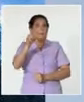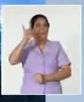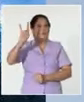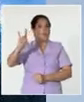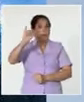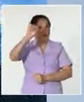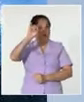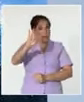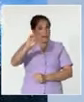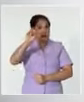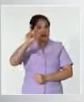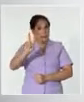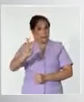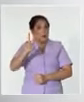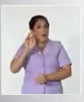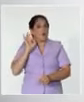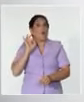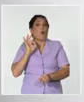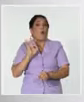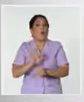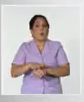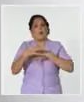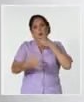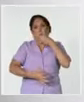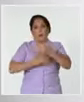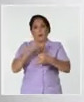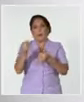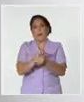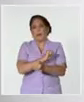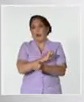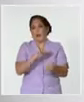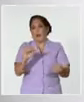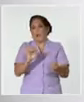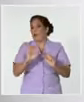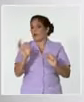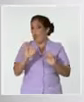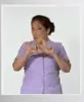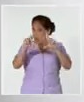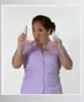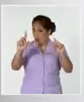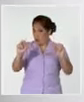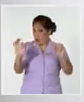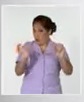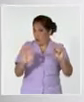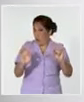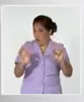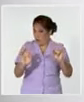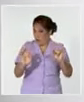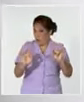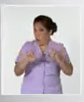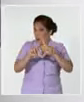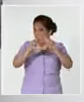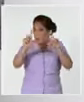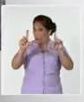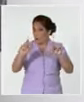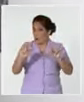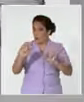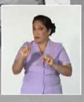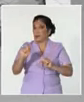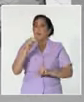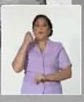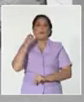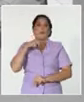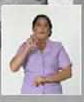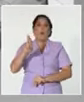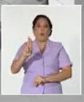1972 que comienza a hablarse de terrorismo, sin existir el concepto todavía de las Naciones Unidas. Y en el año